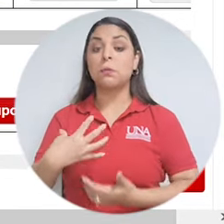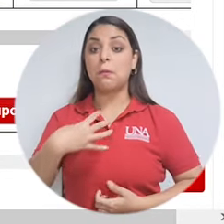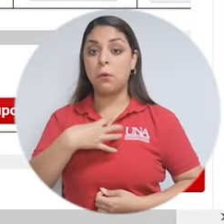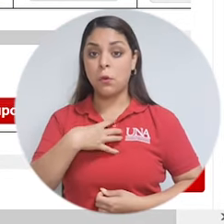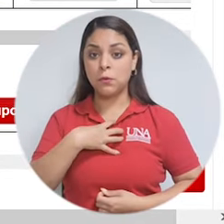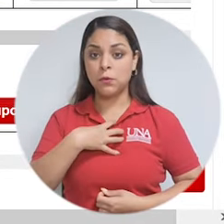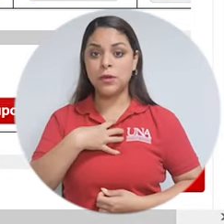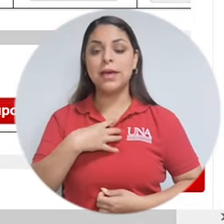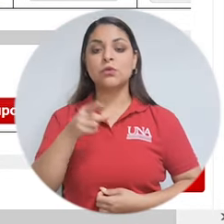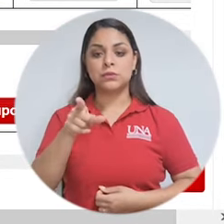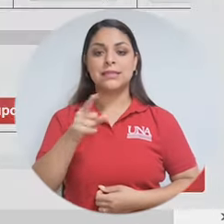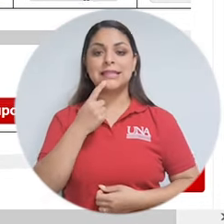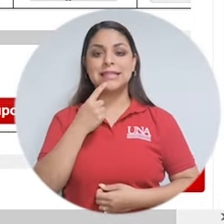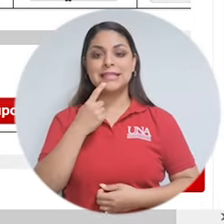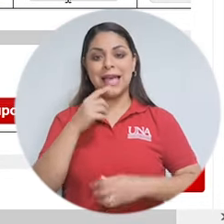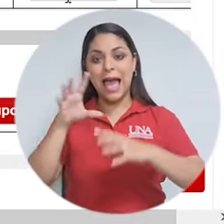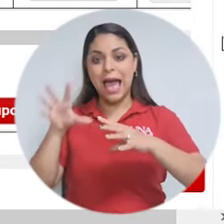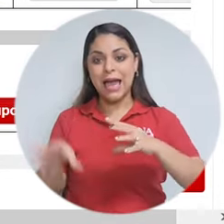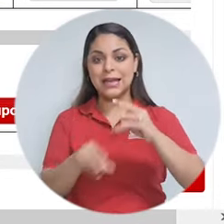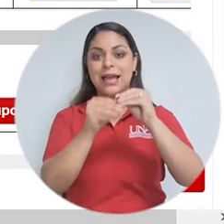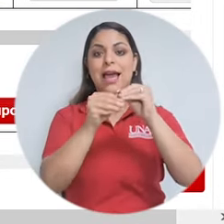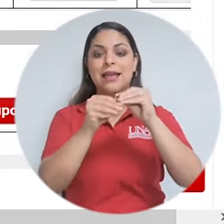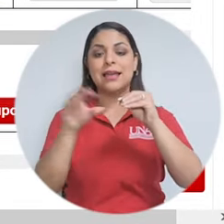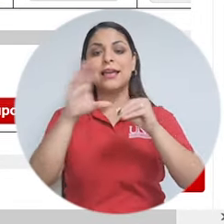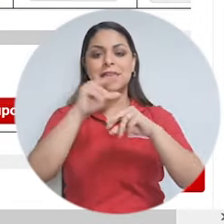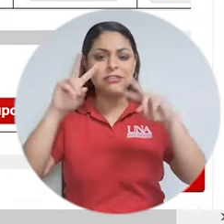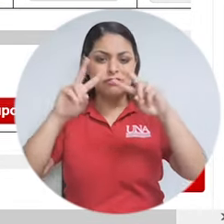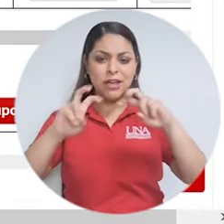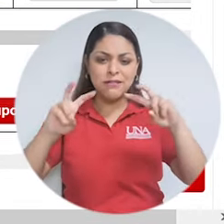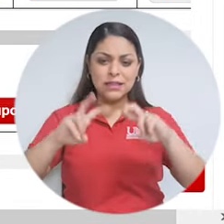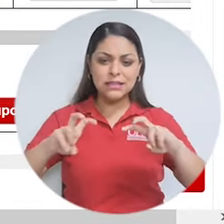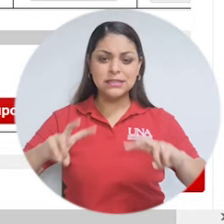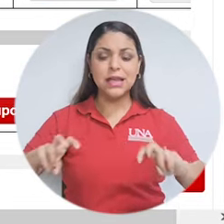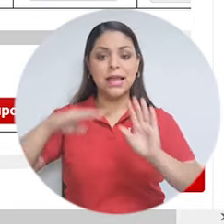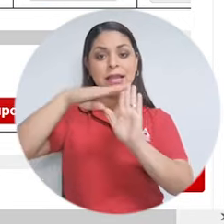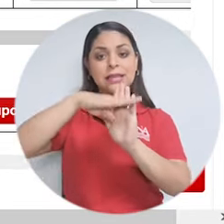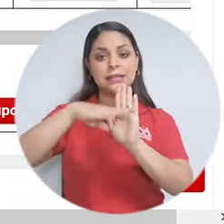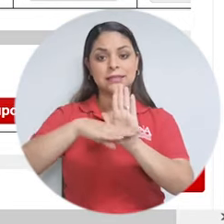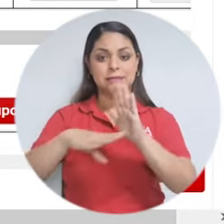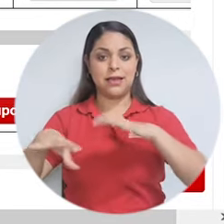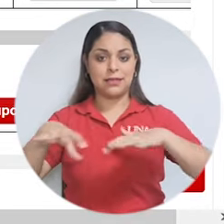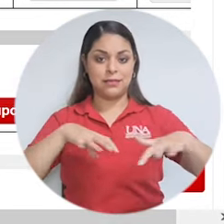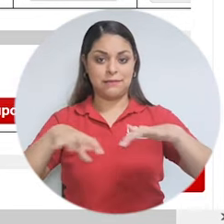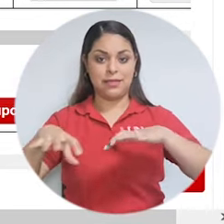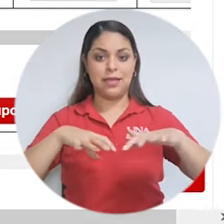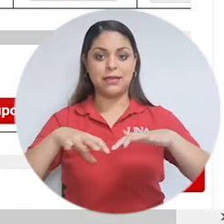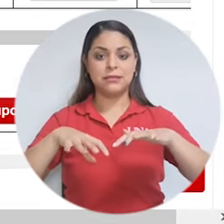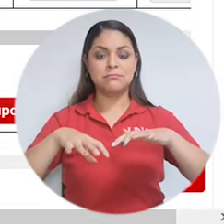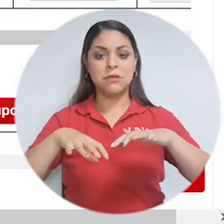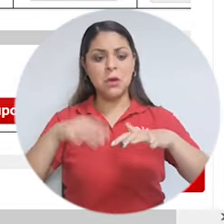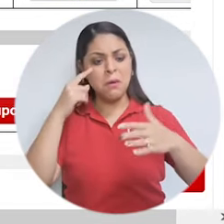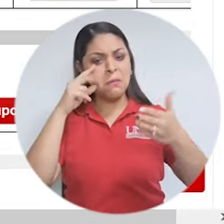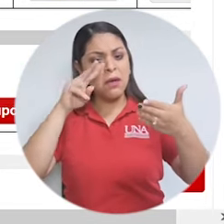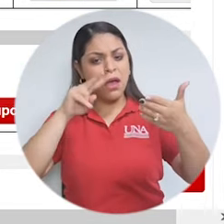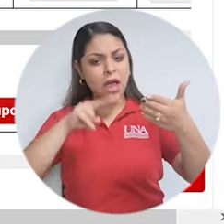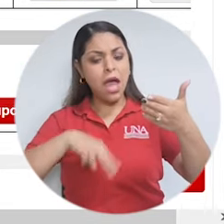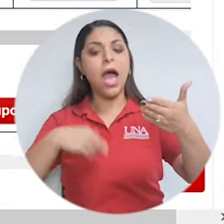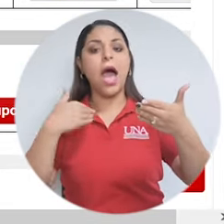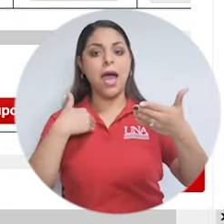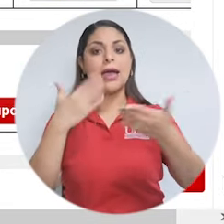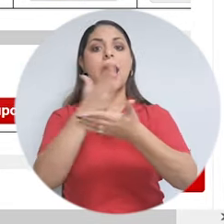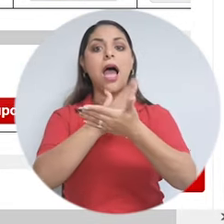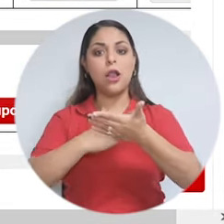propia, haga clic en agregar y revise la lista de actividades. Complete si existe alguno de